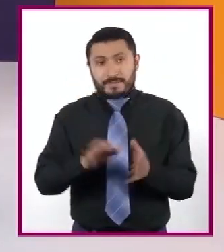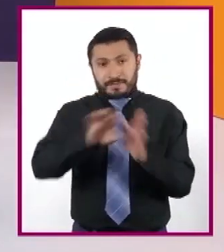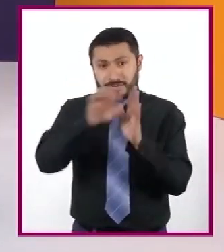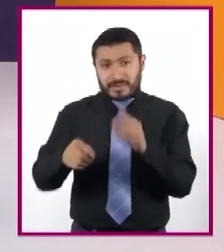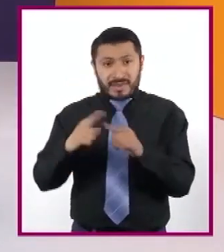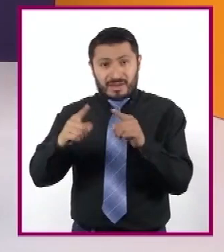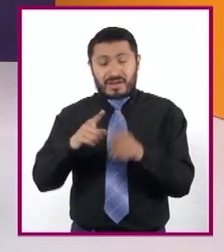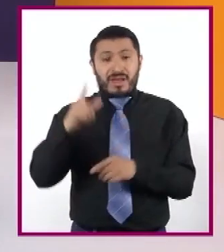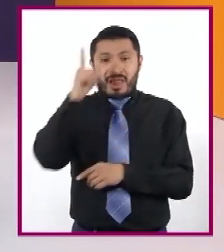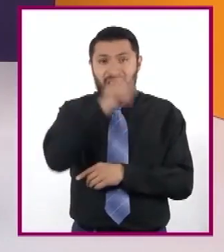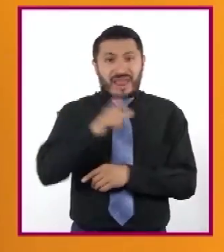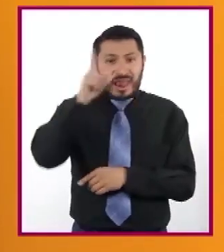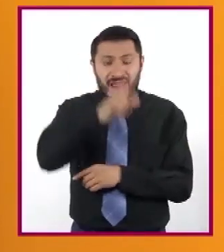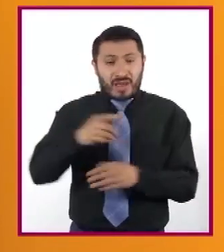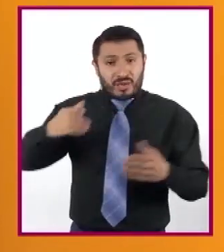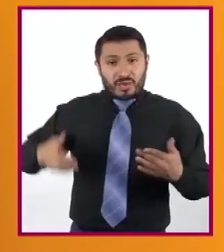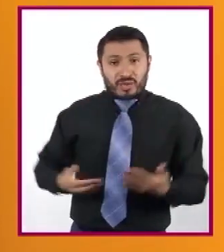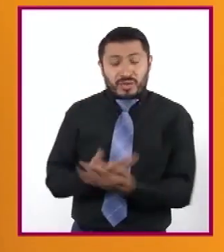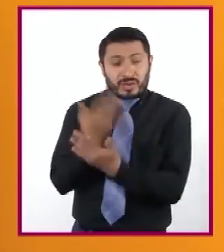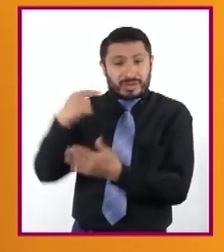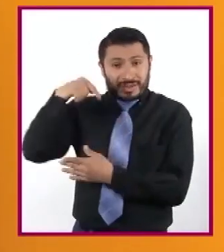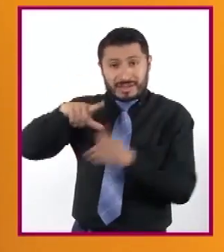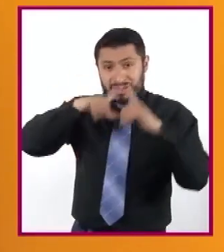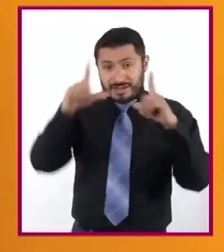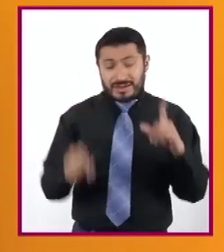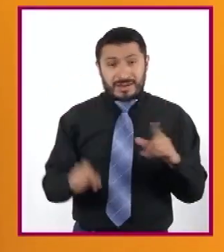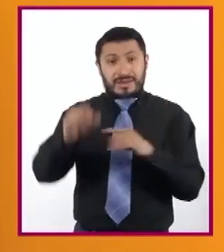son lenguas, no dialectos.